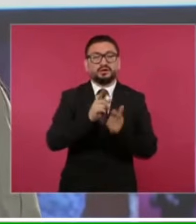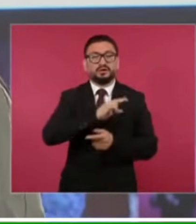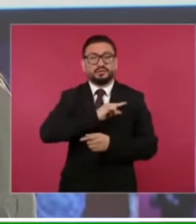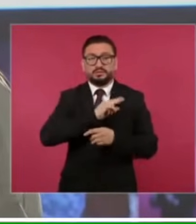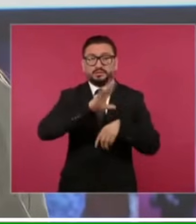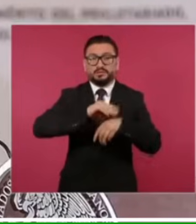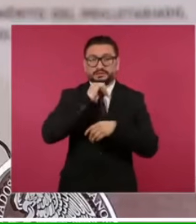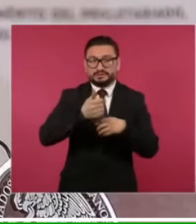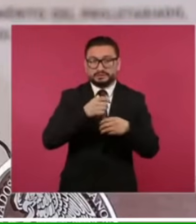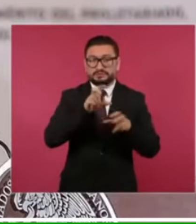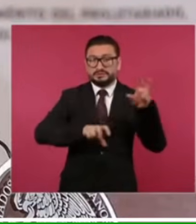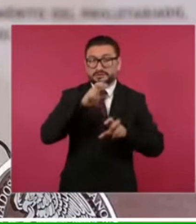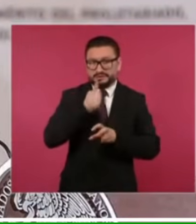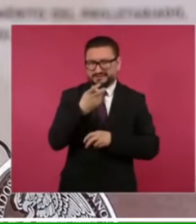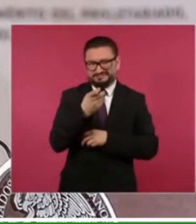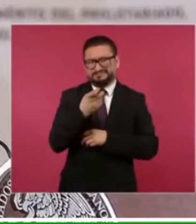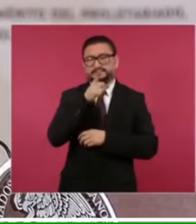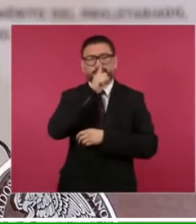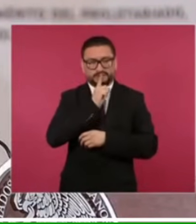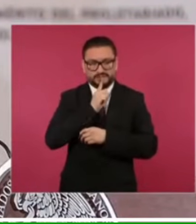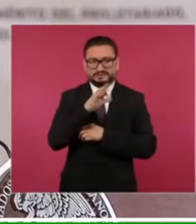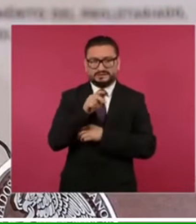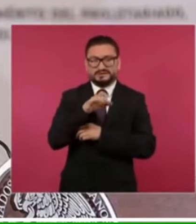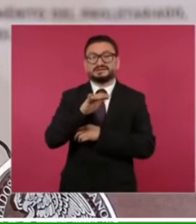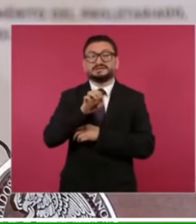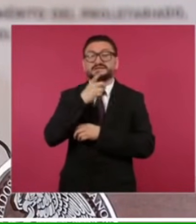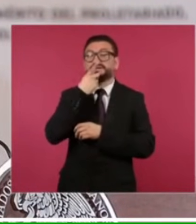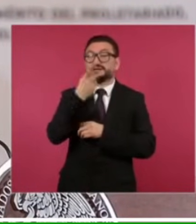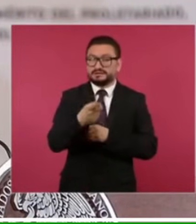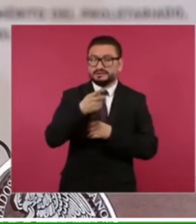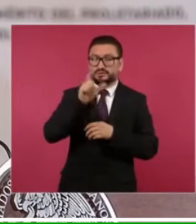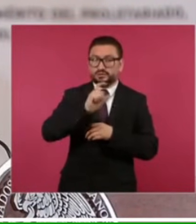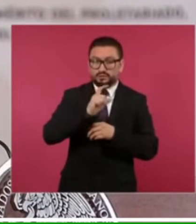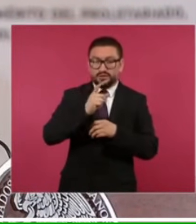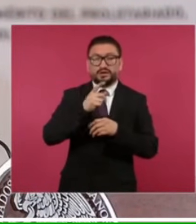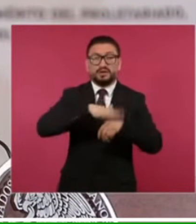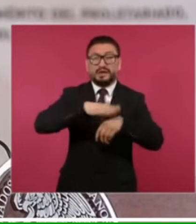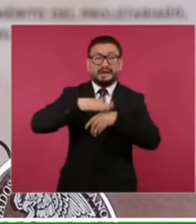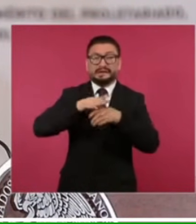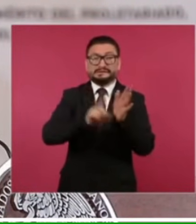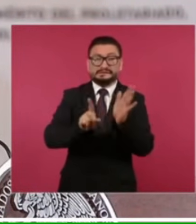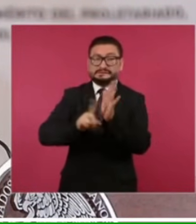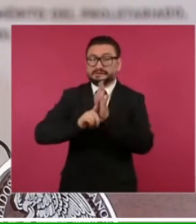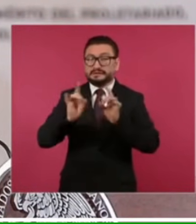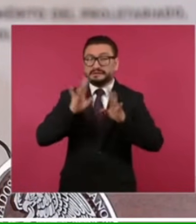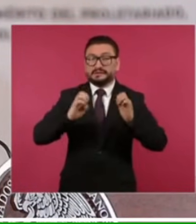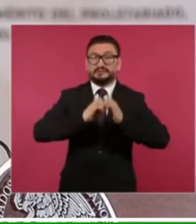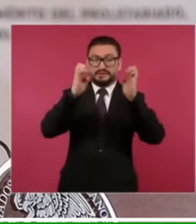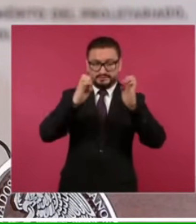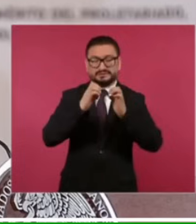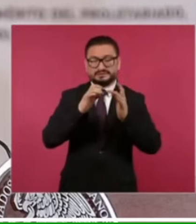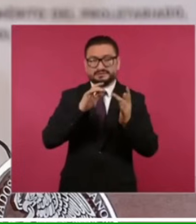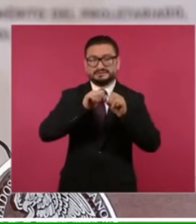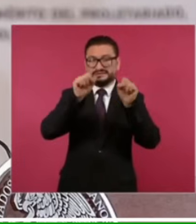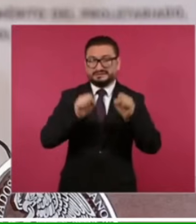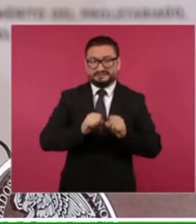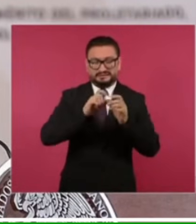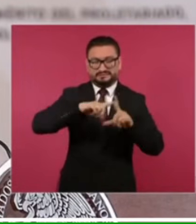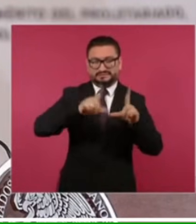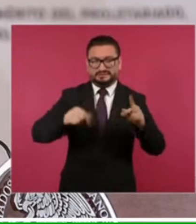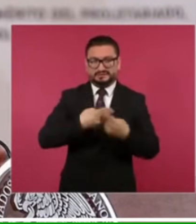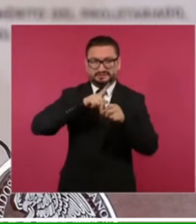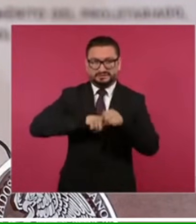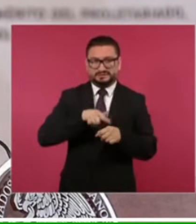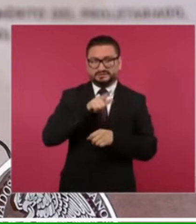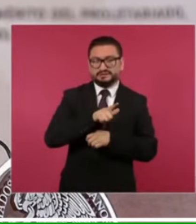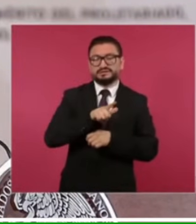inversiones. Eso no es cierto. El SENACE aclaró que los estados operativos de alerta y emergencia en el Sistema Interconectado Nacional del